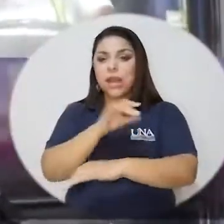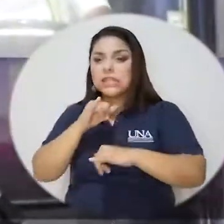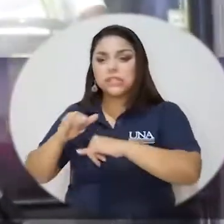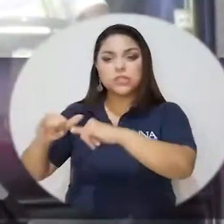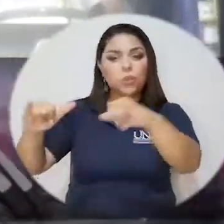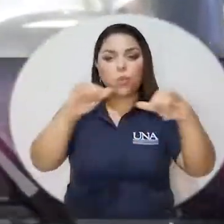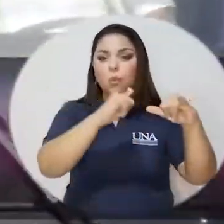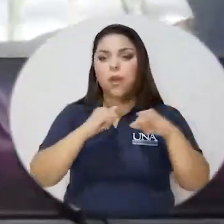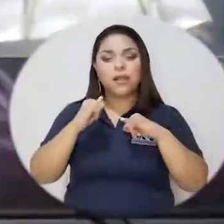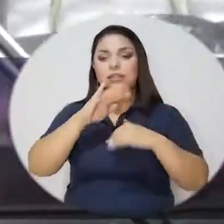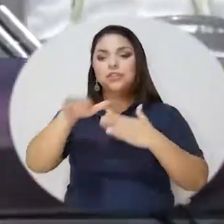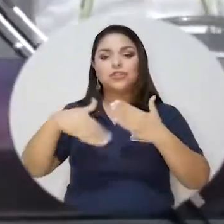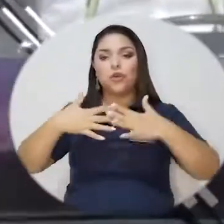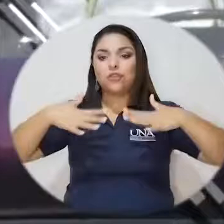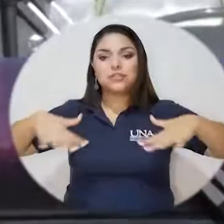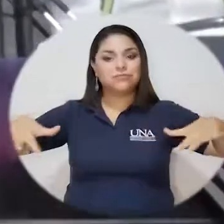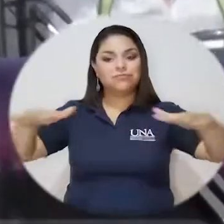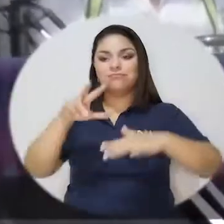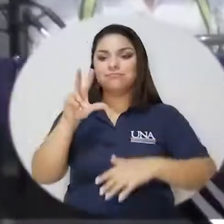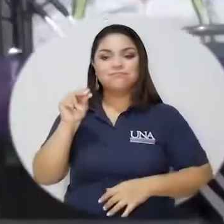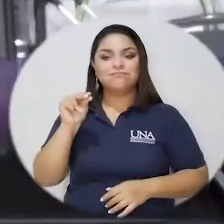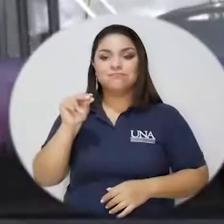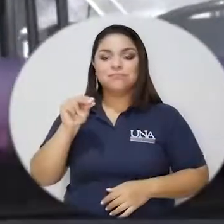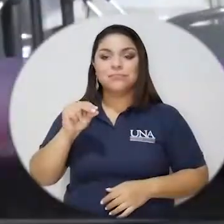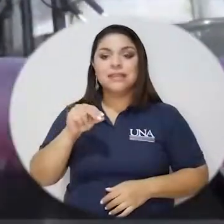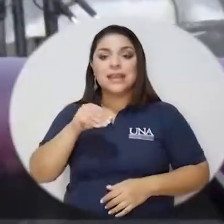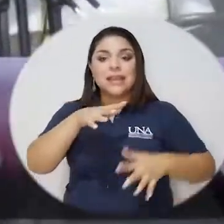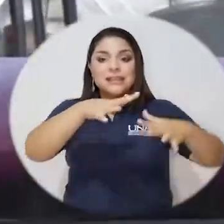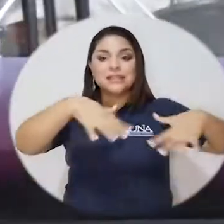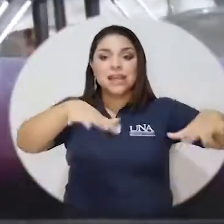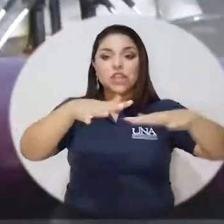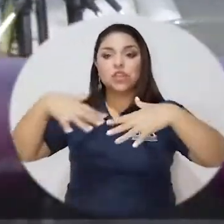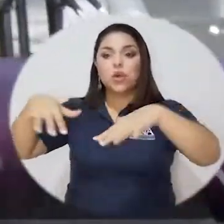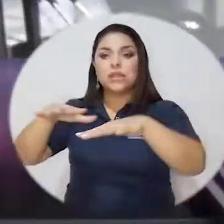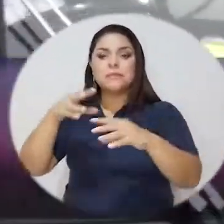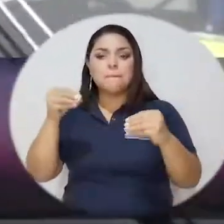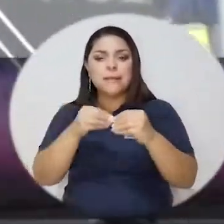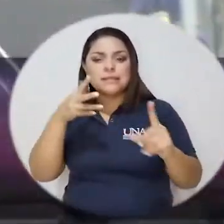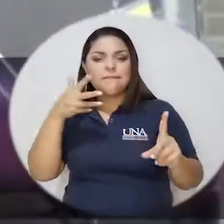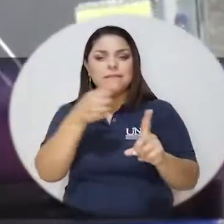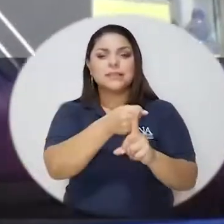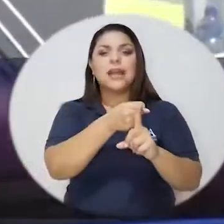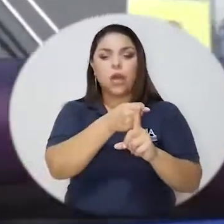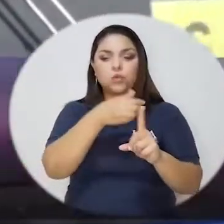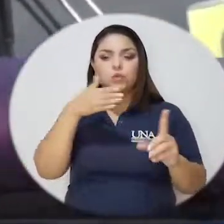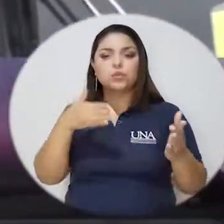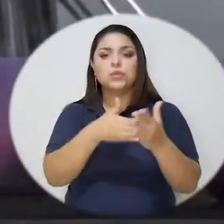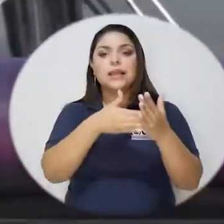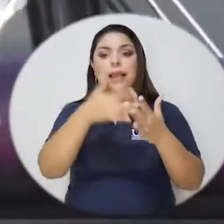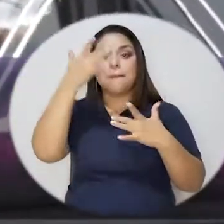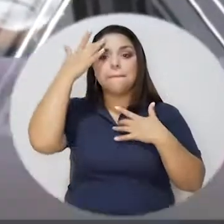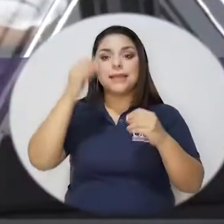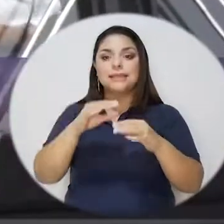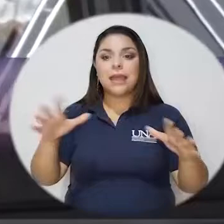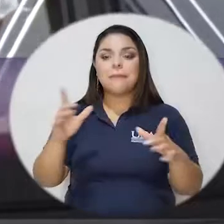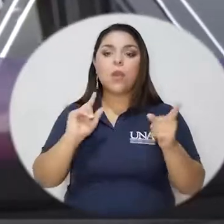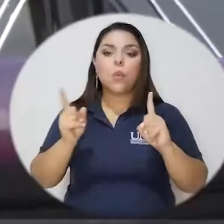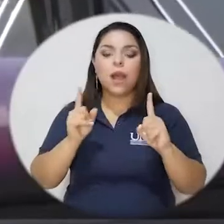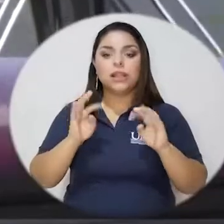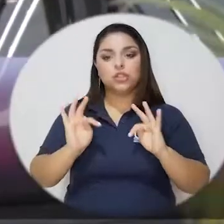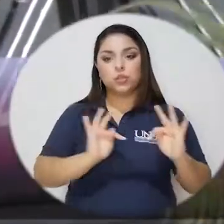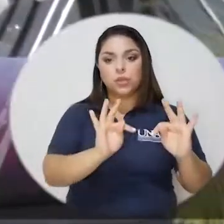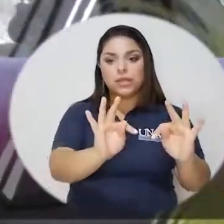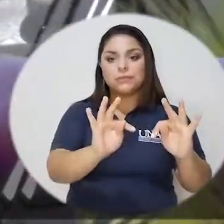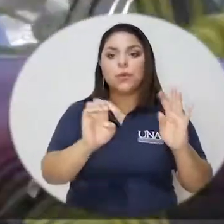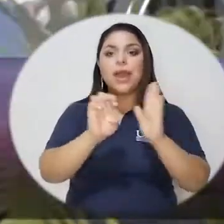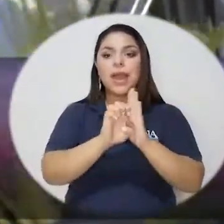homogénea en todos los sectores. Entre los sectores más afectados por la pandemia en materia de crecimiento, tenemos aquellos vinculados